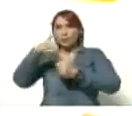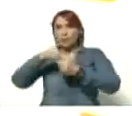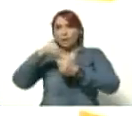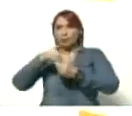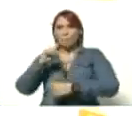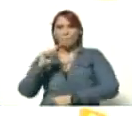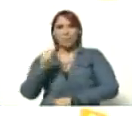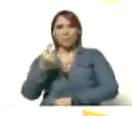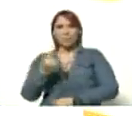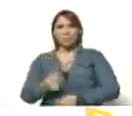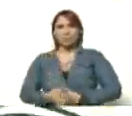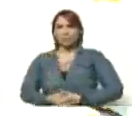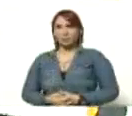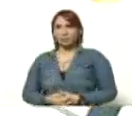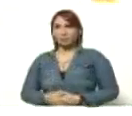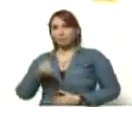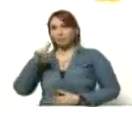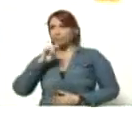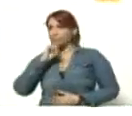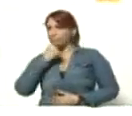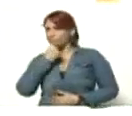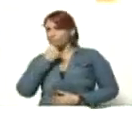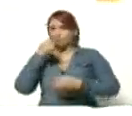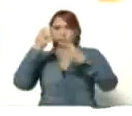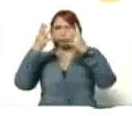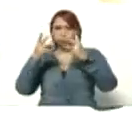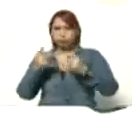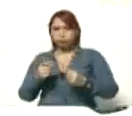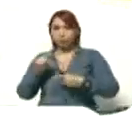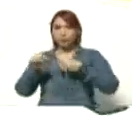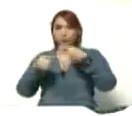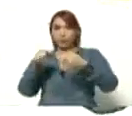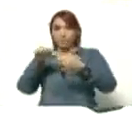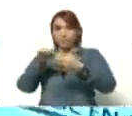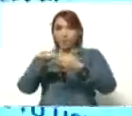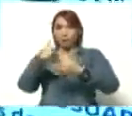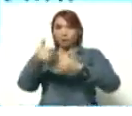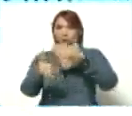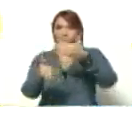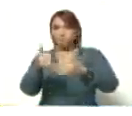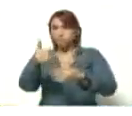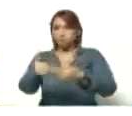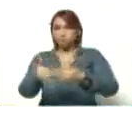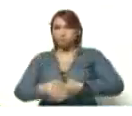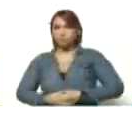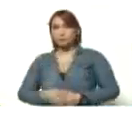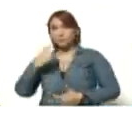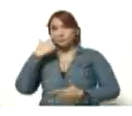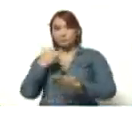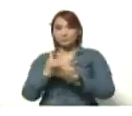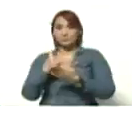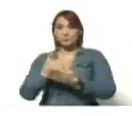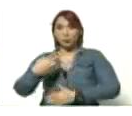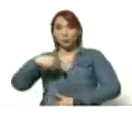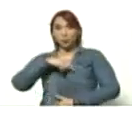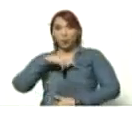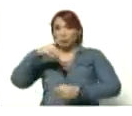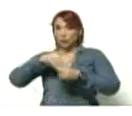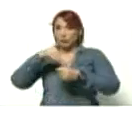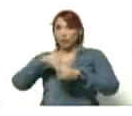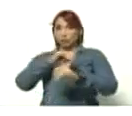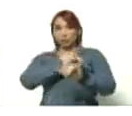y la contraseña. Luego de eso le damos continuar y van a verificar nuestros datos y ya